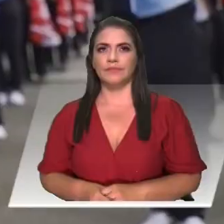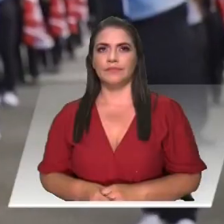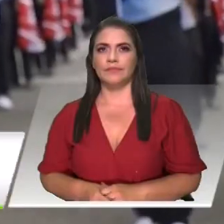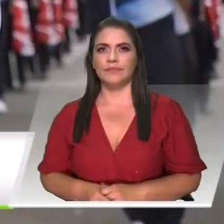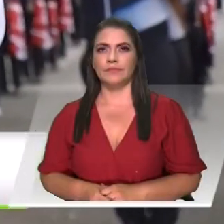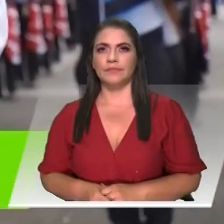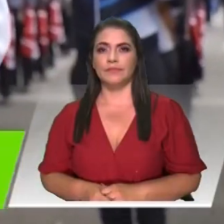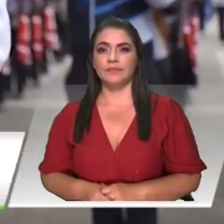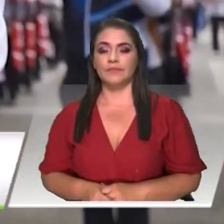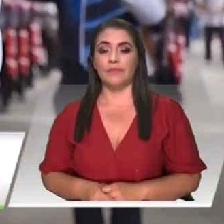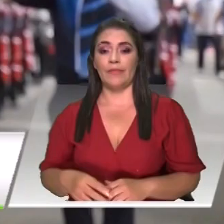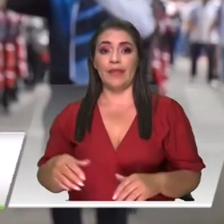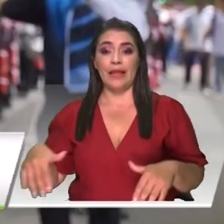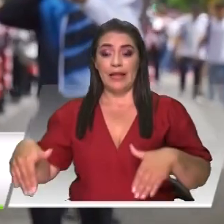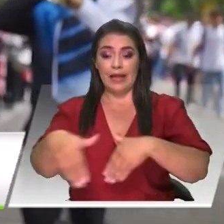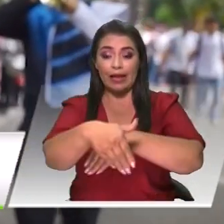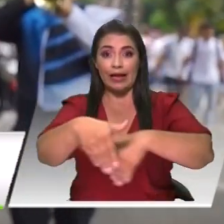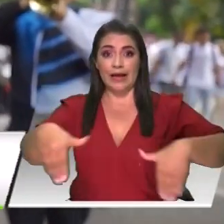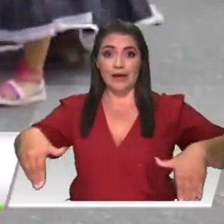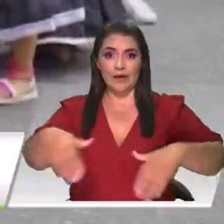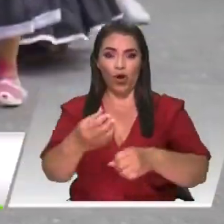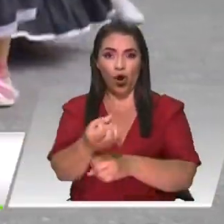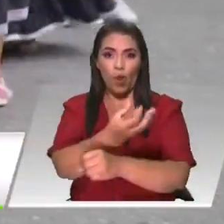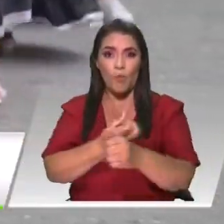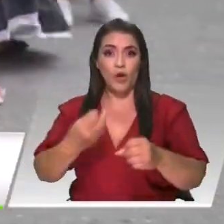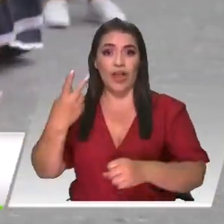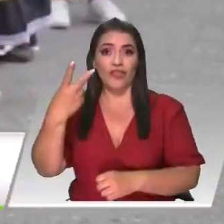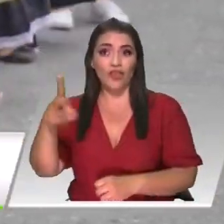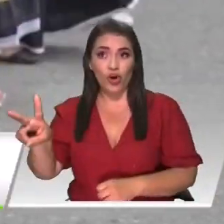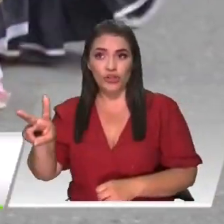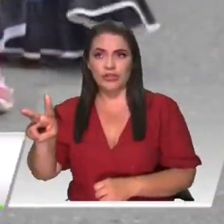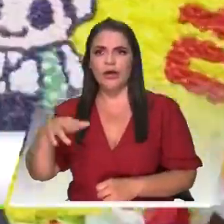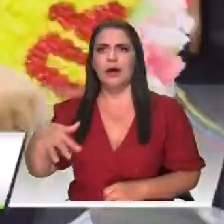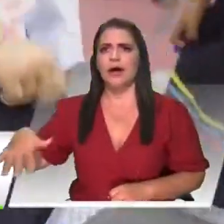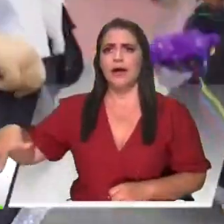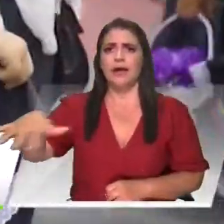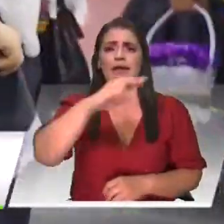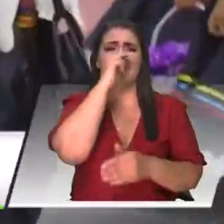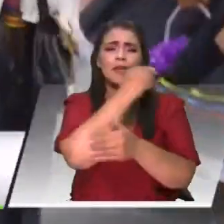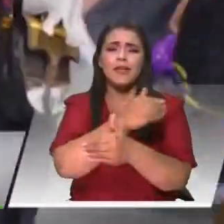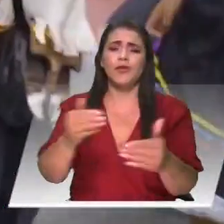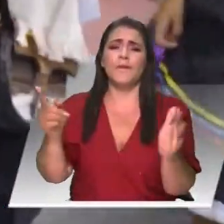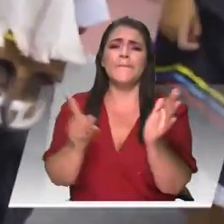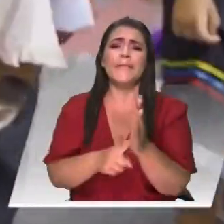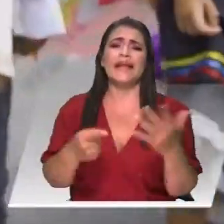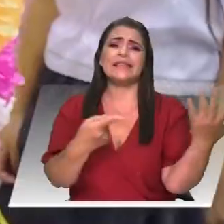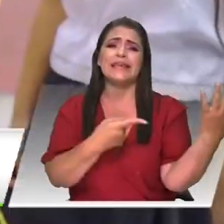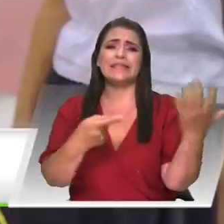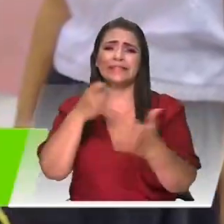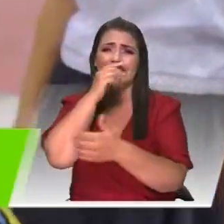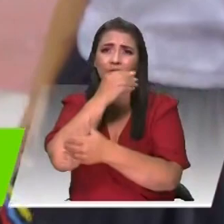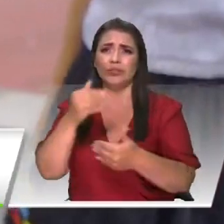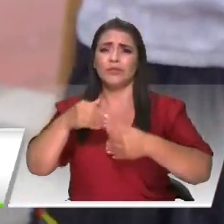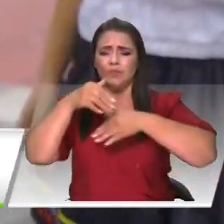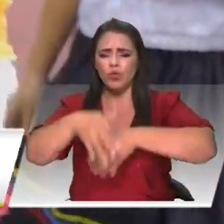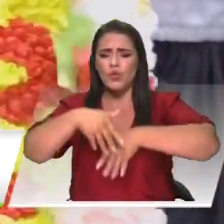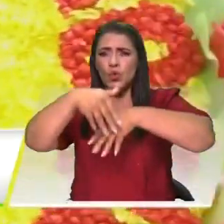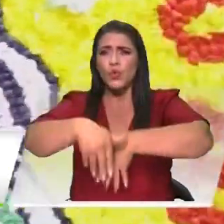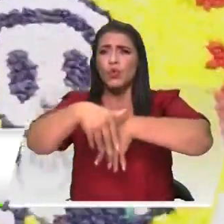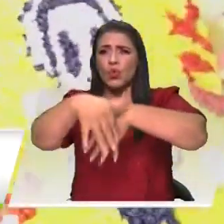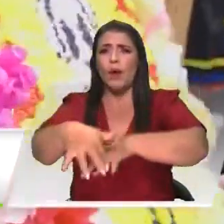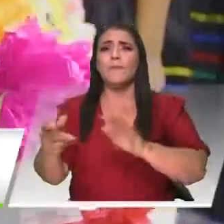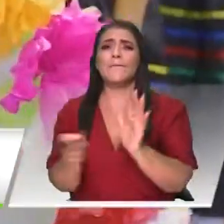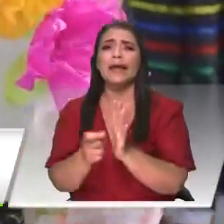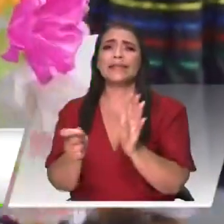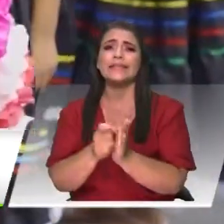Las calles de la comuna 12 de Medellín se llenaron de color con la participación de 1.600 niños en la edición 33 del